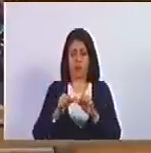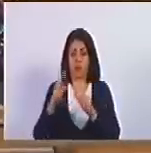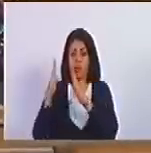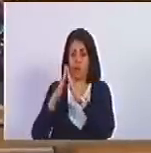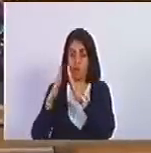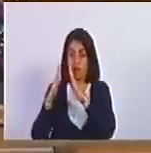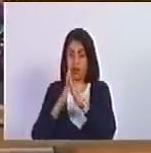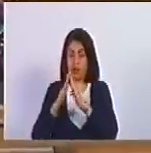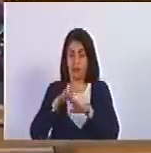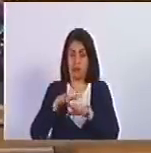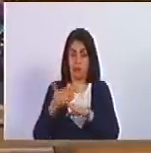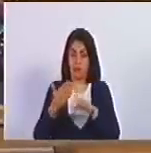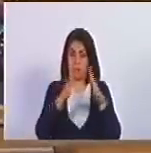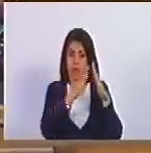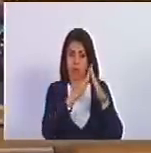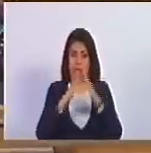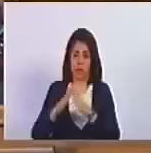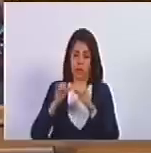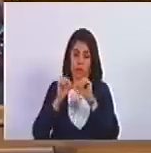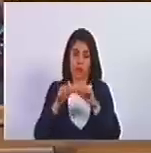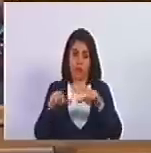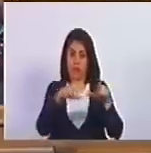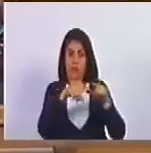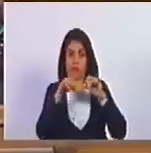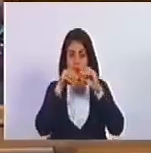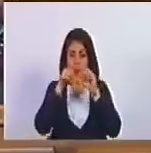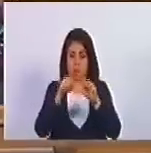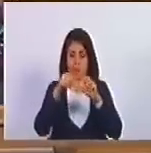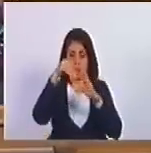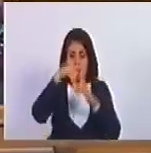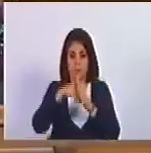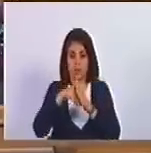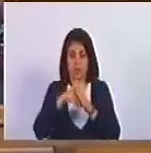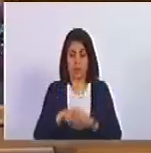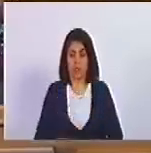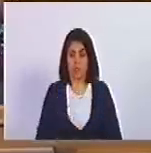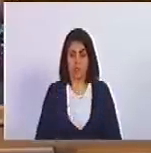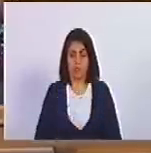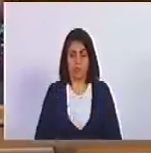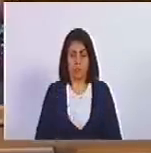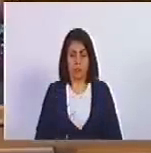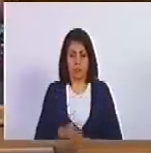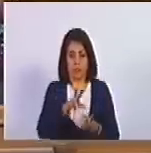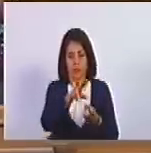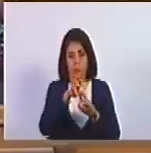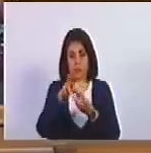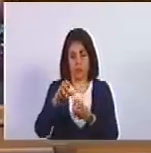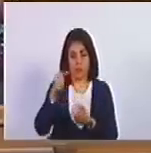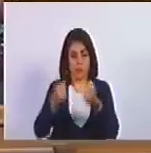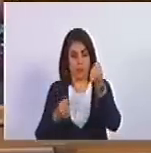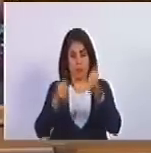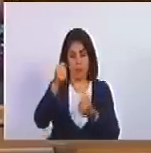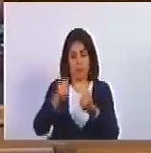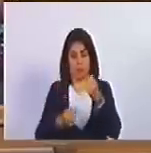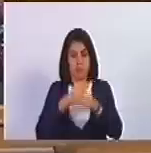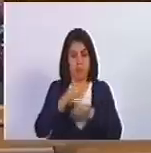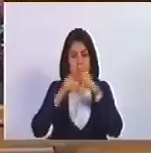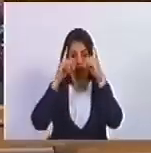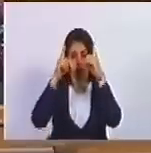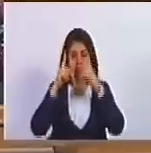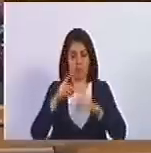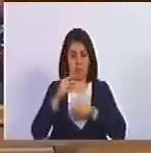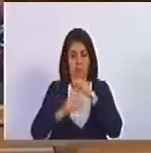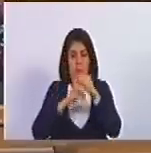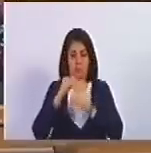domicilio, residencia o establecimiento permanente, según sea el caso. El impuesto sobre vehículos se determina y